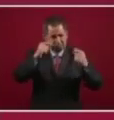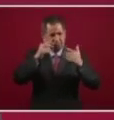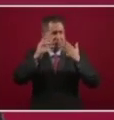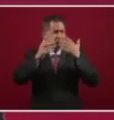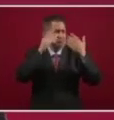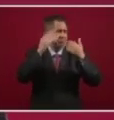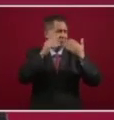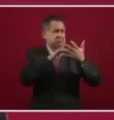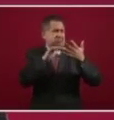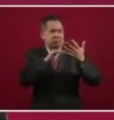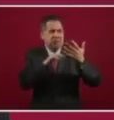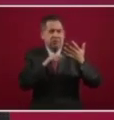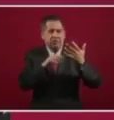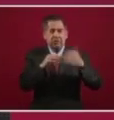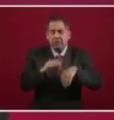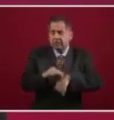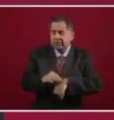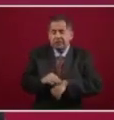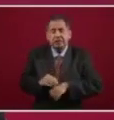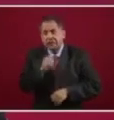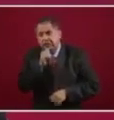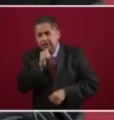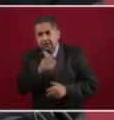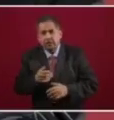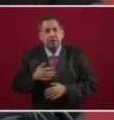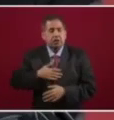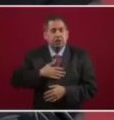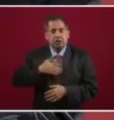académicos. Yo prefiero